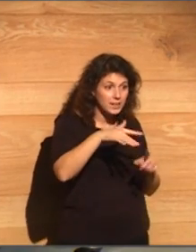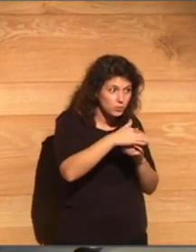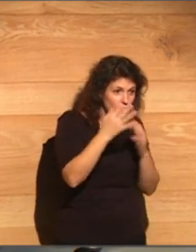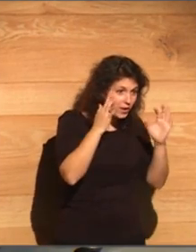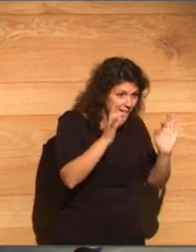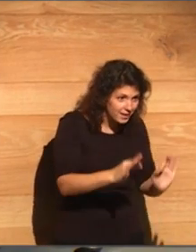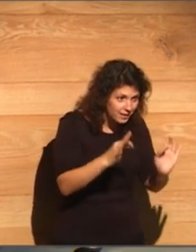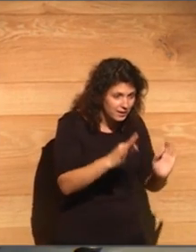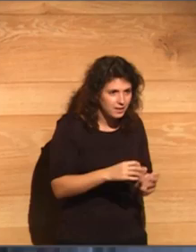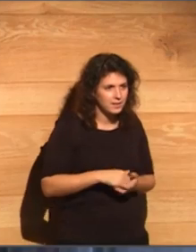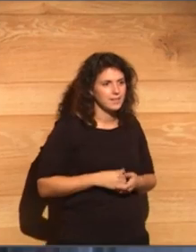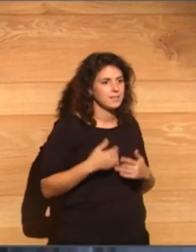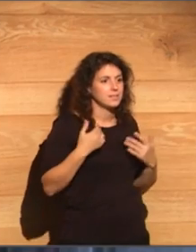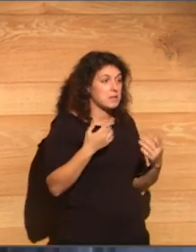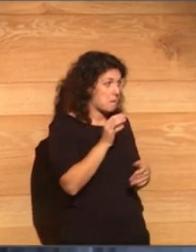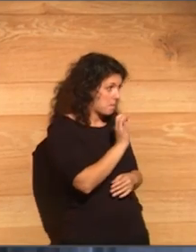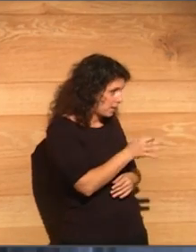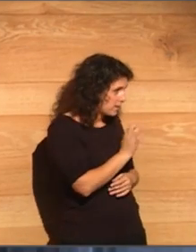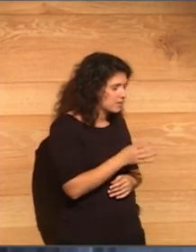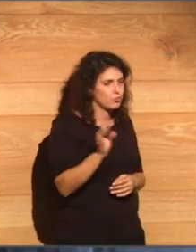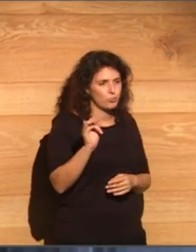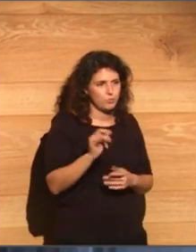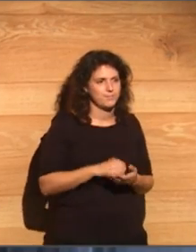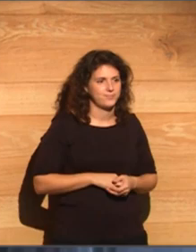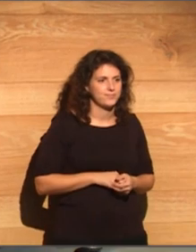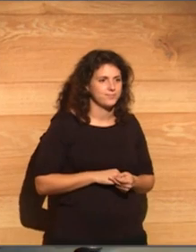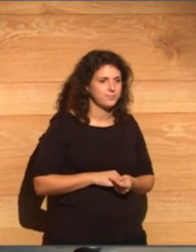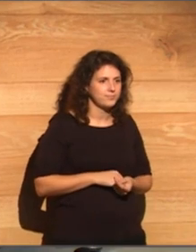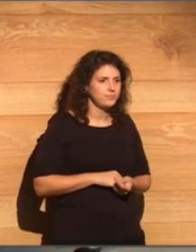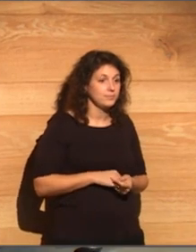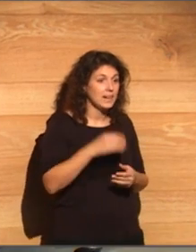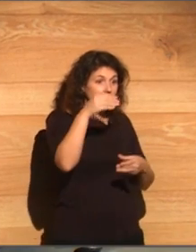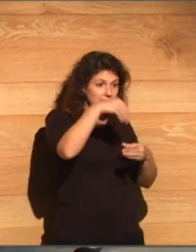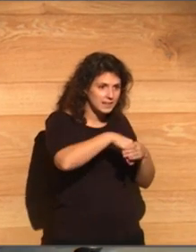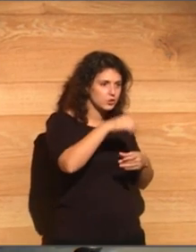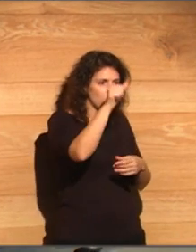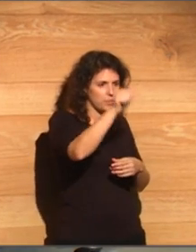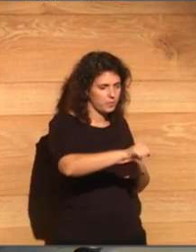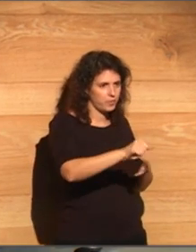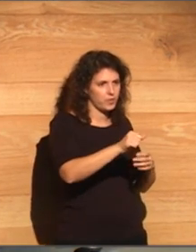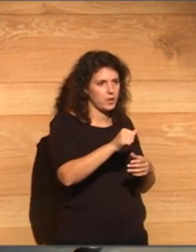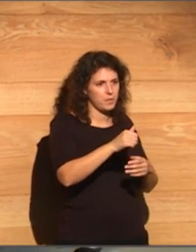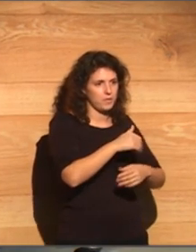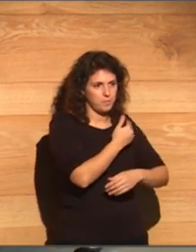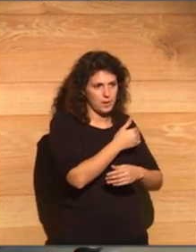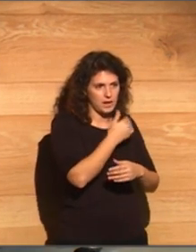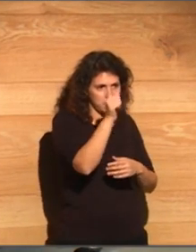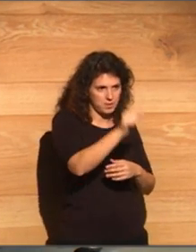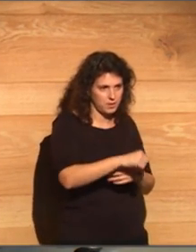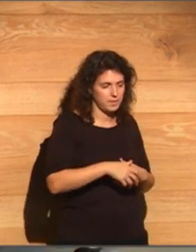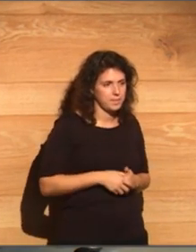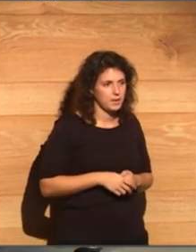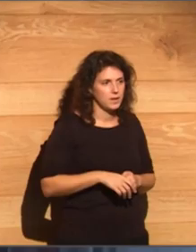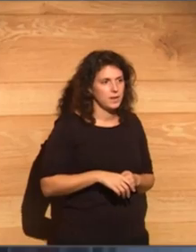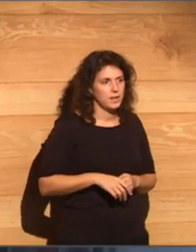verdad a Berlanga. ¿En serio? Y claro, le ocurrió de creo verdad. Creo que es cuando estaba en la filmoteca, no en la calle. En la filmoteca, puede ser que era la filmoteca.